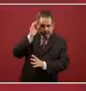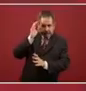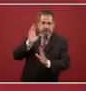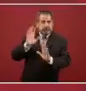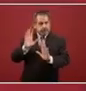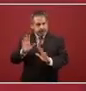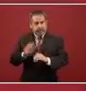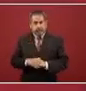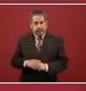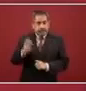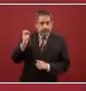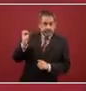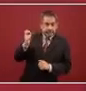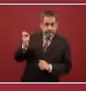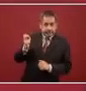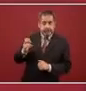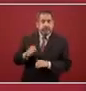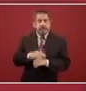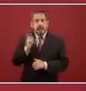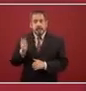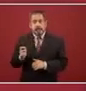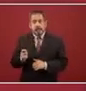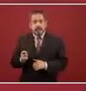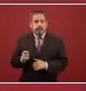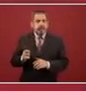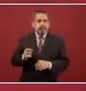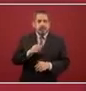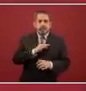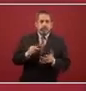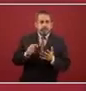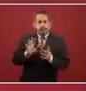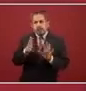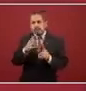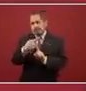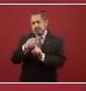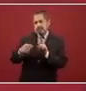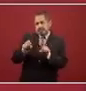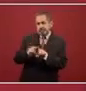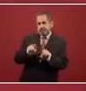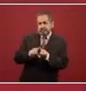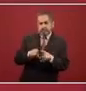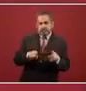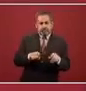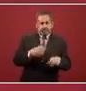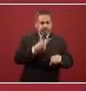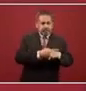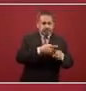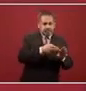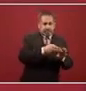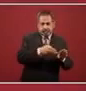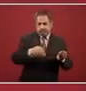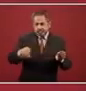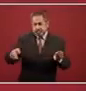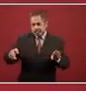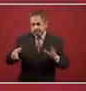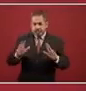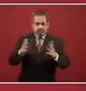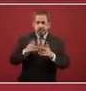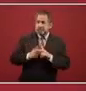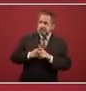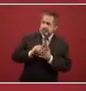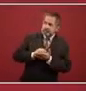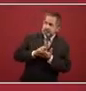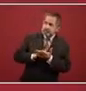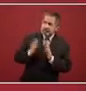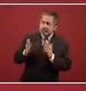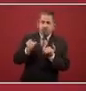ocurre así, podría considerarse la duración media de una enfermedad con estas características. Corresponde con nuestras modelaciones